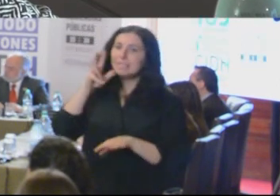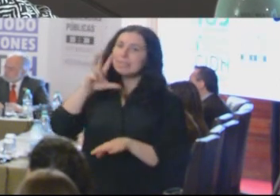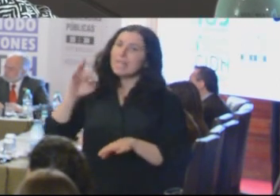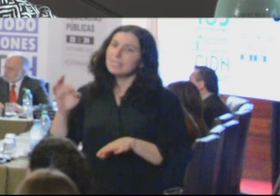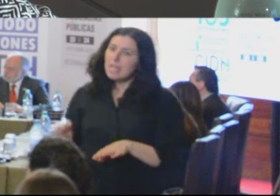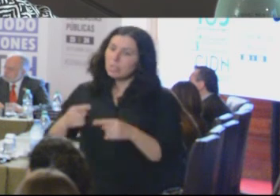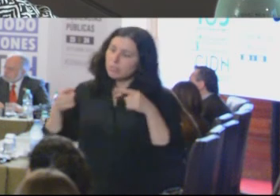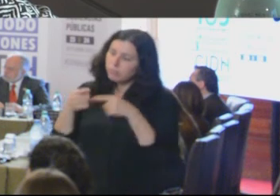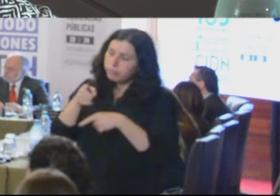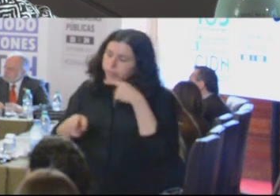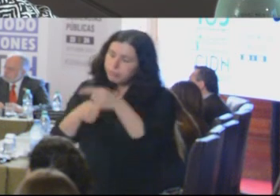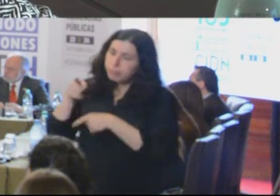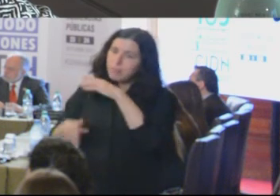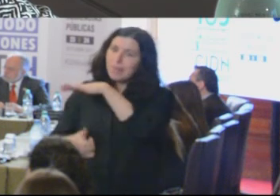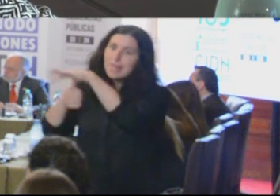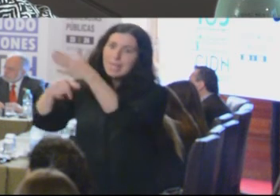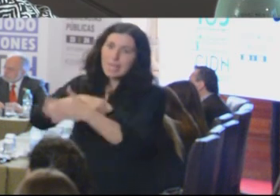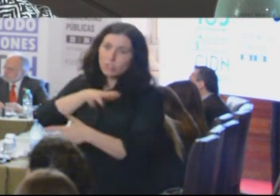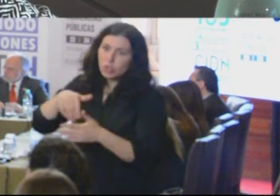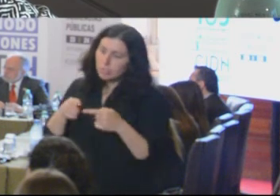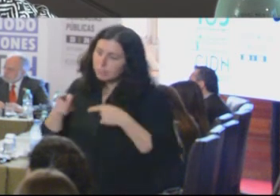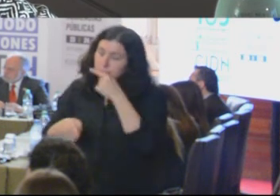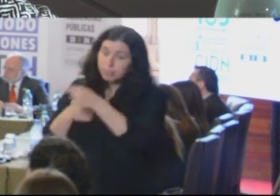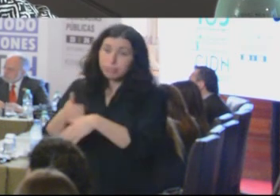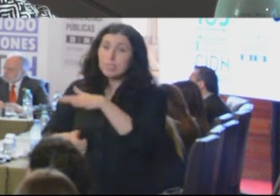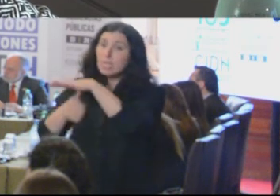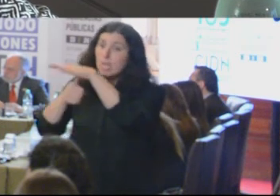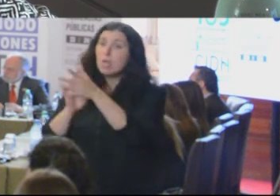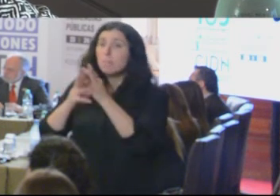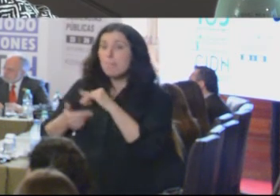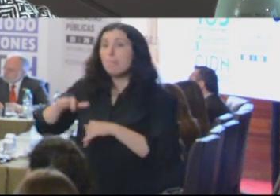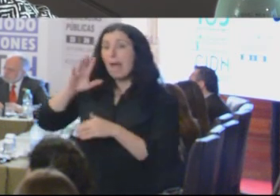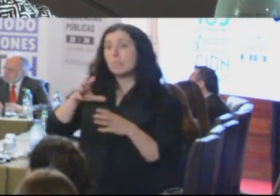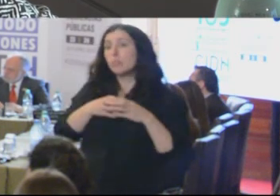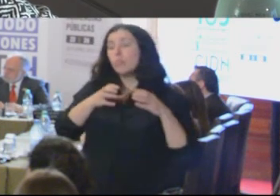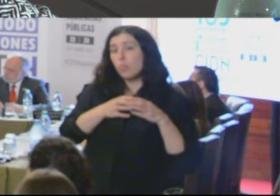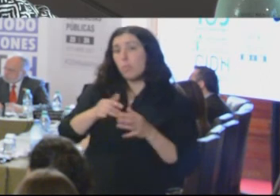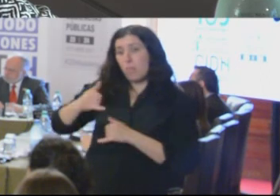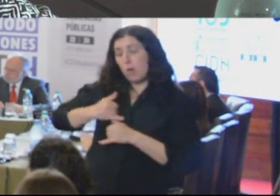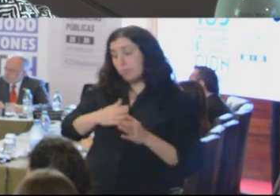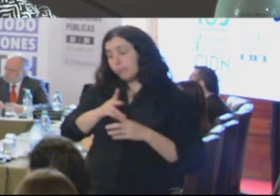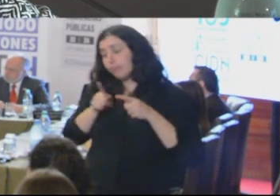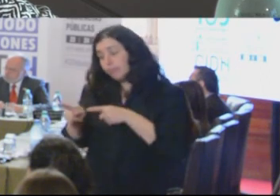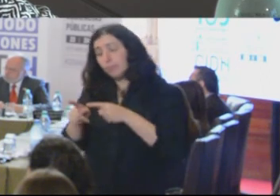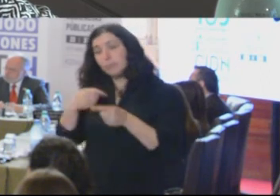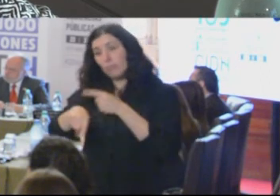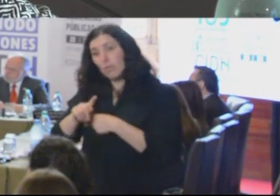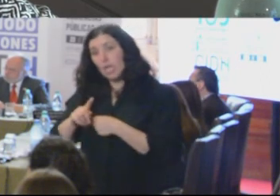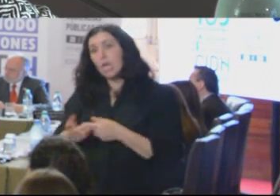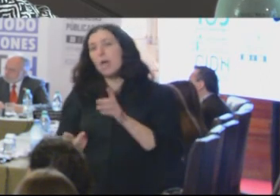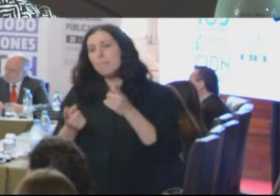y líderes sociales atribuibles mayoritariamente a estos grupos armados el fortalecimiento del